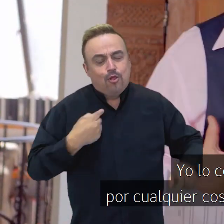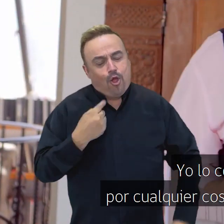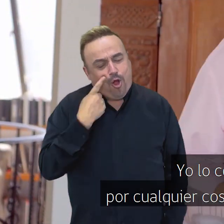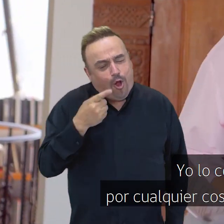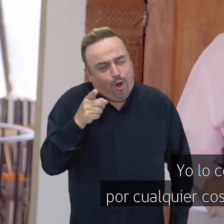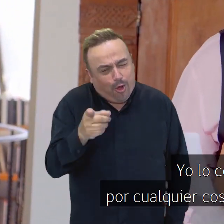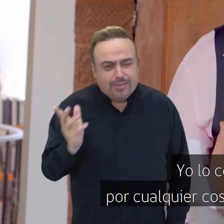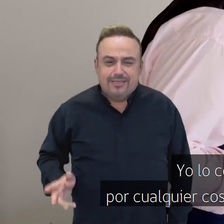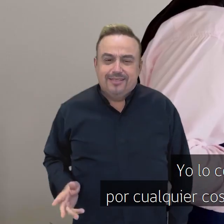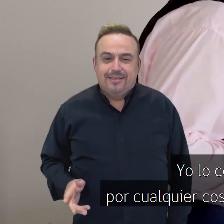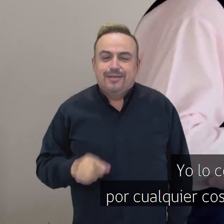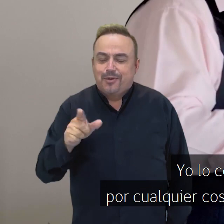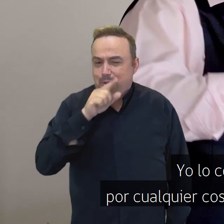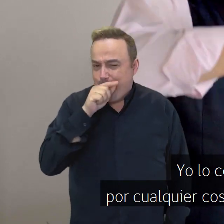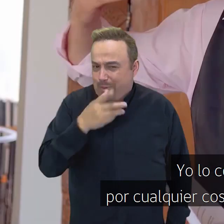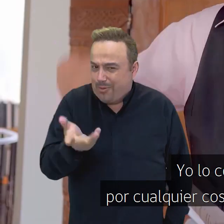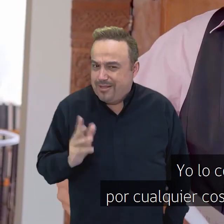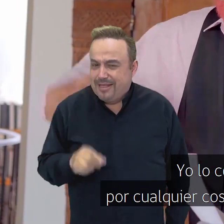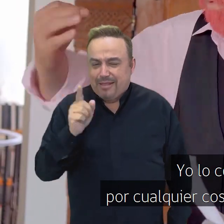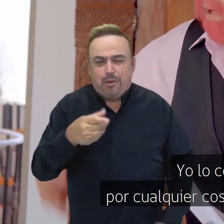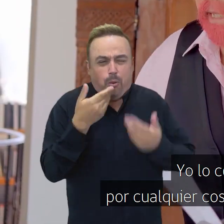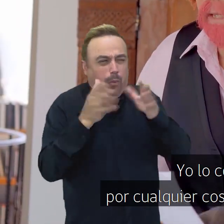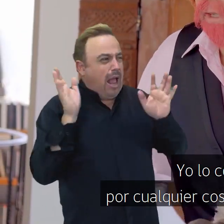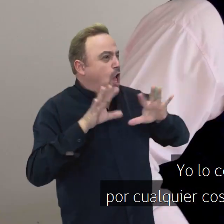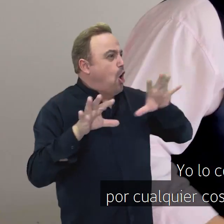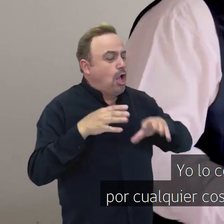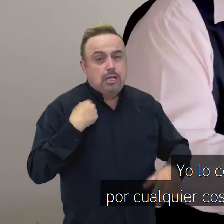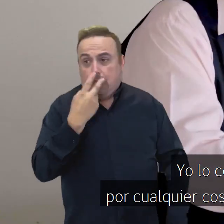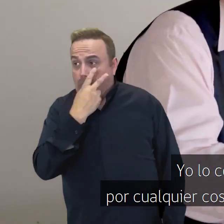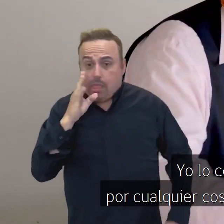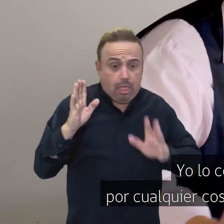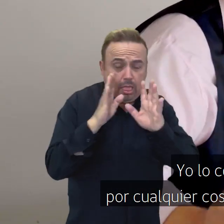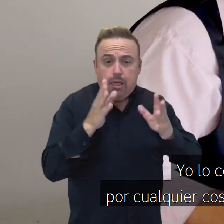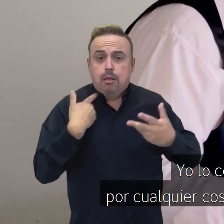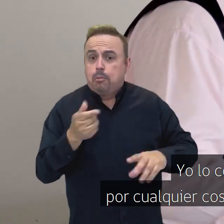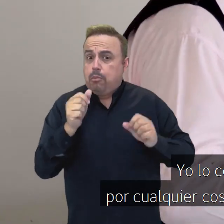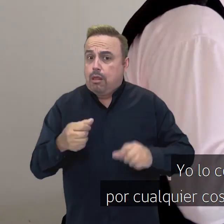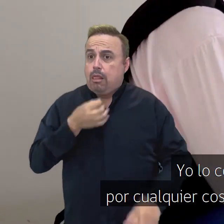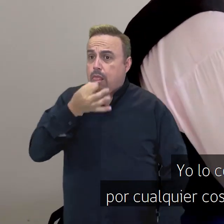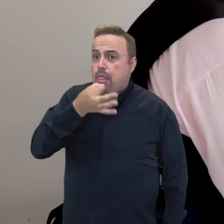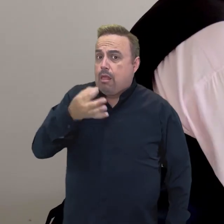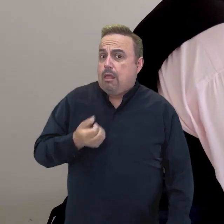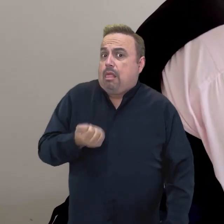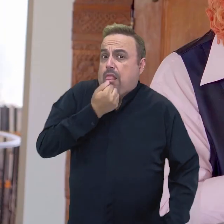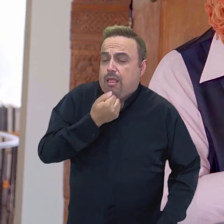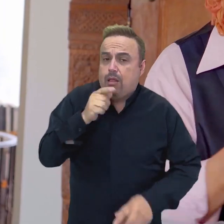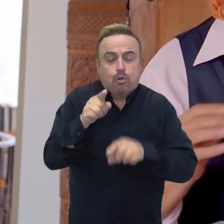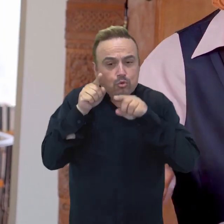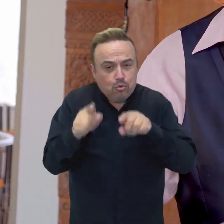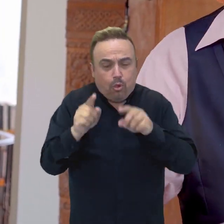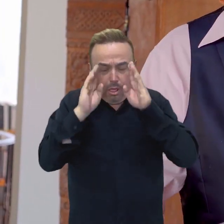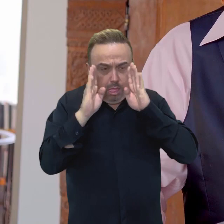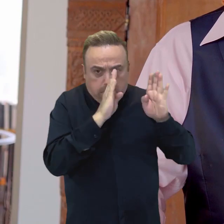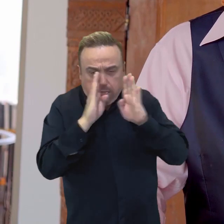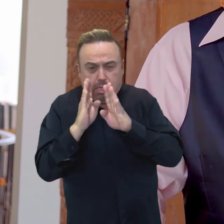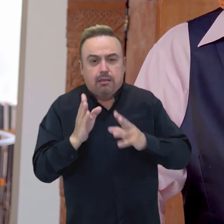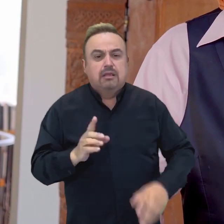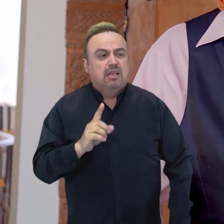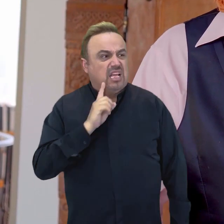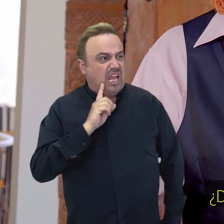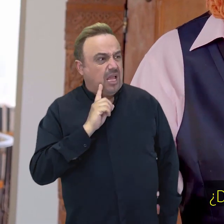lo conozco a usted, y usted se desconcentra por cualquier cosa, entonces puede decir algo que no corresponde. Usted se desconcentra.